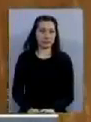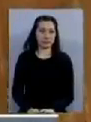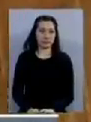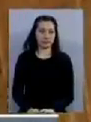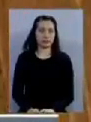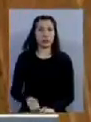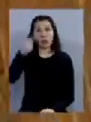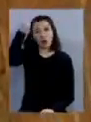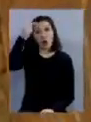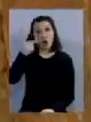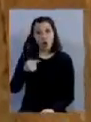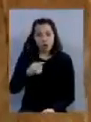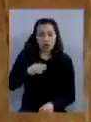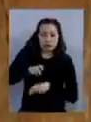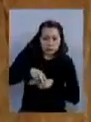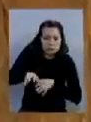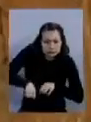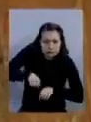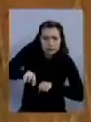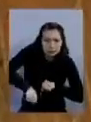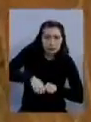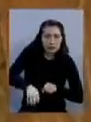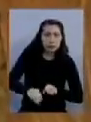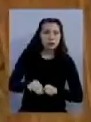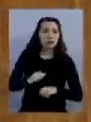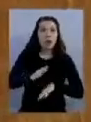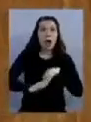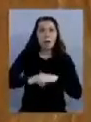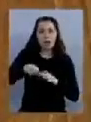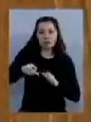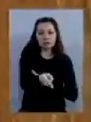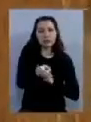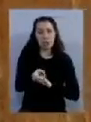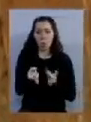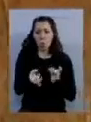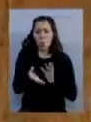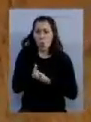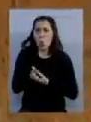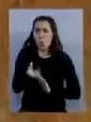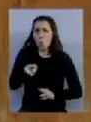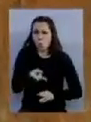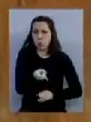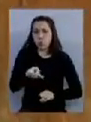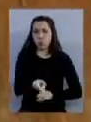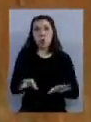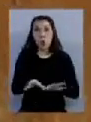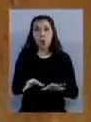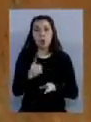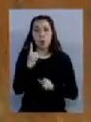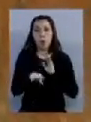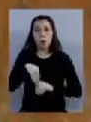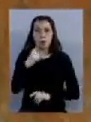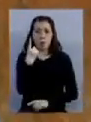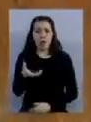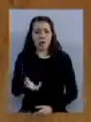Hay que estar todo el día agachado aquí y con la mano y la tijera. Duele al utilizar la pura mano